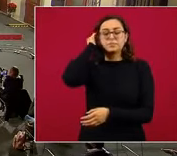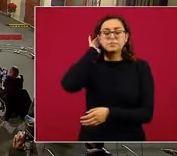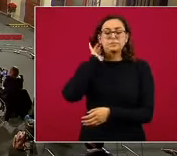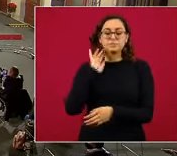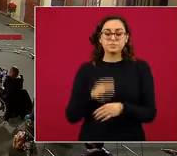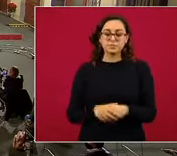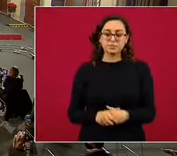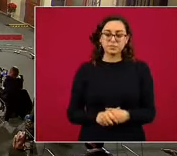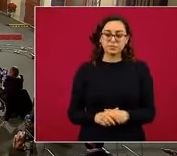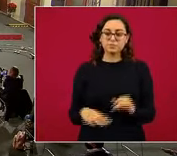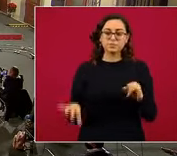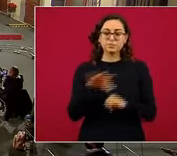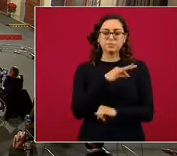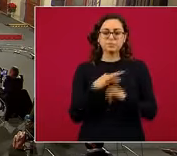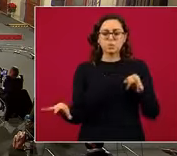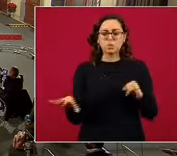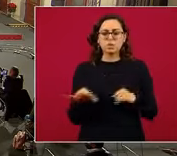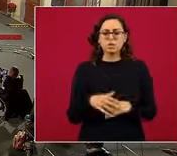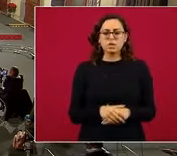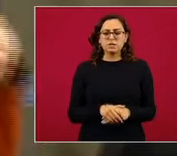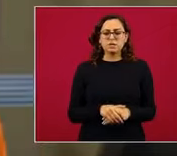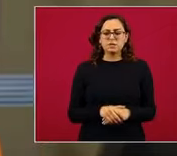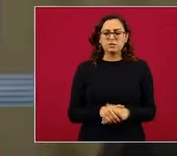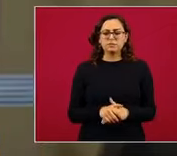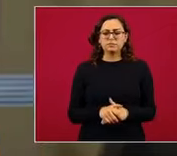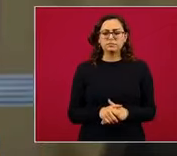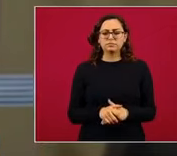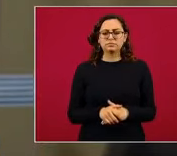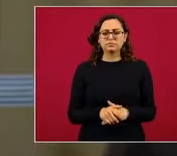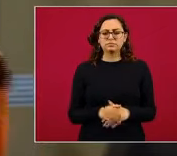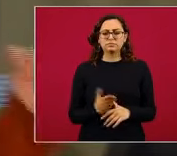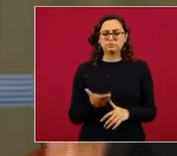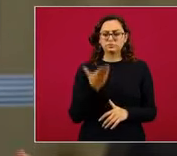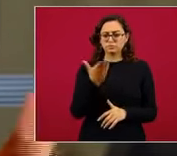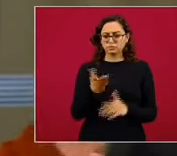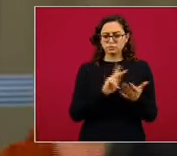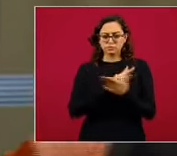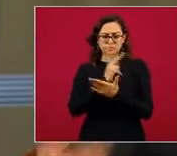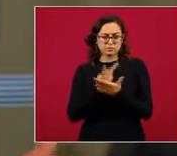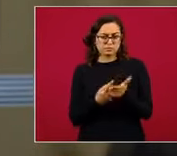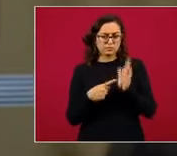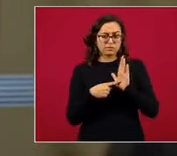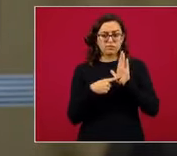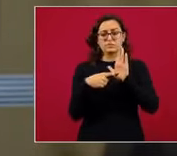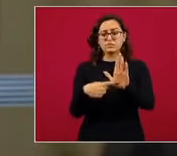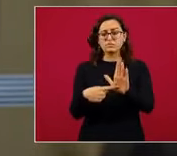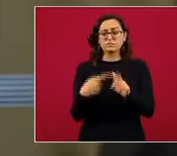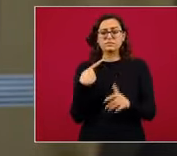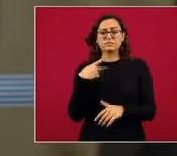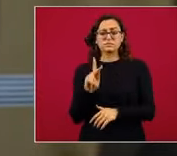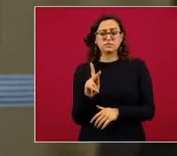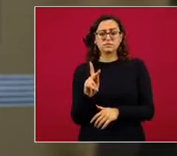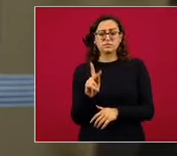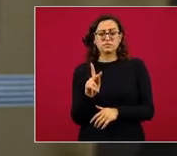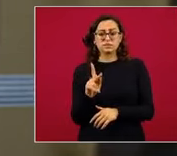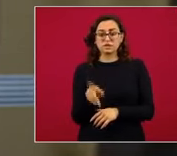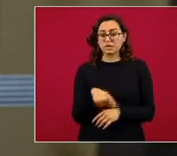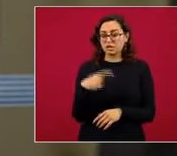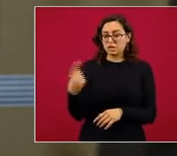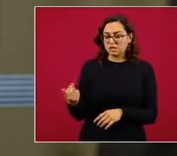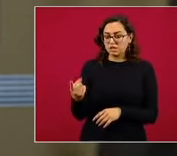último, ahorita comentó que usted va a presentar el programa, se estaba comentando en la prensa que sería Marcelo